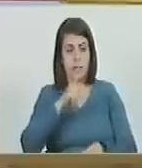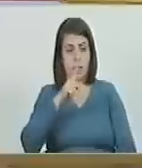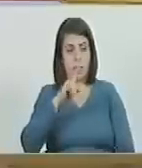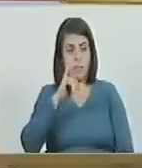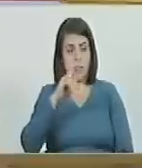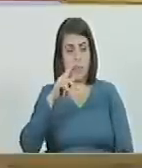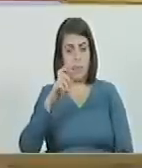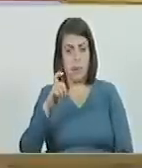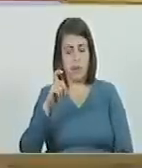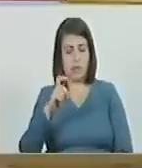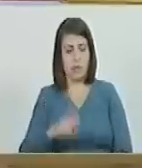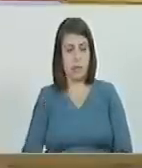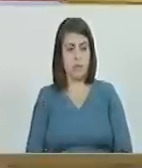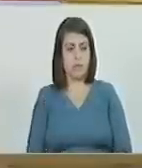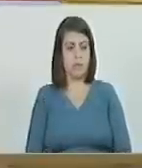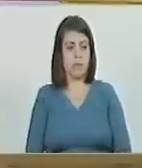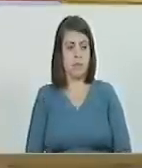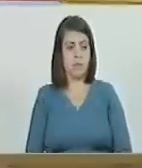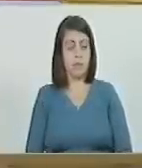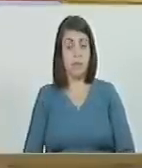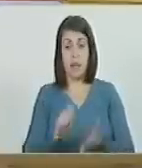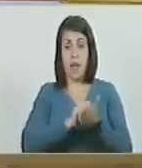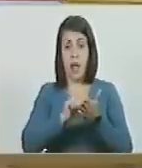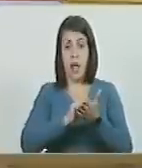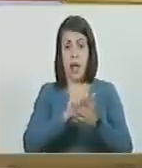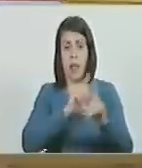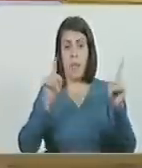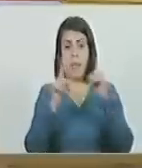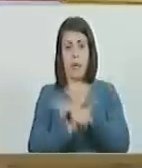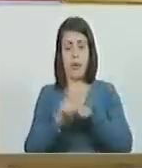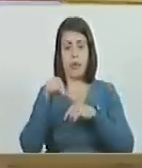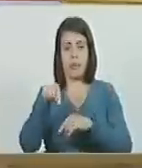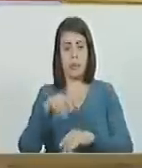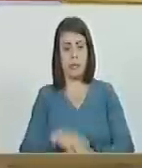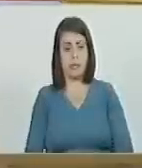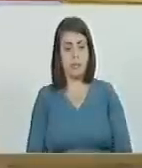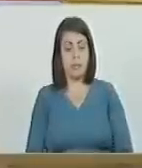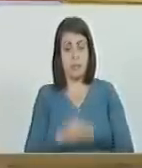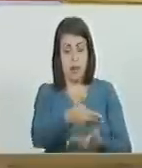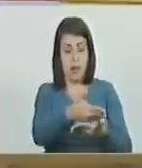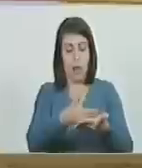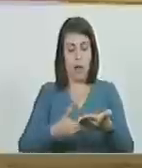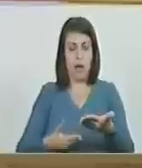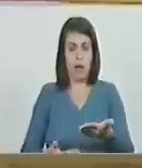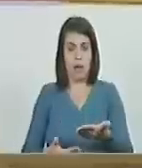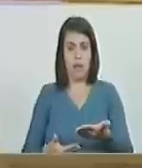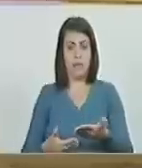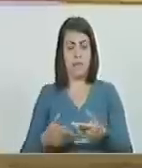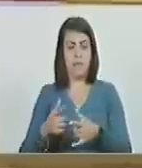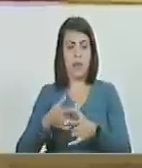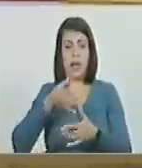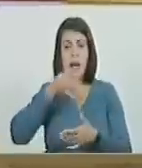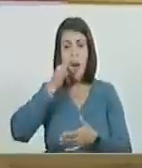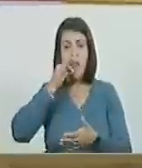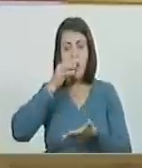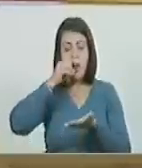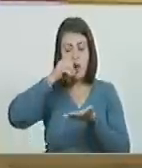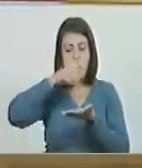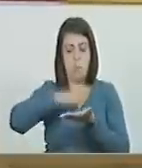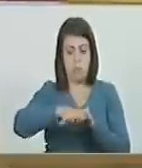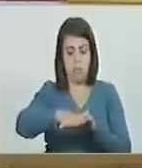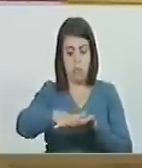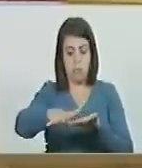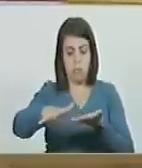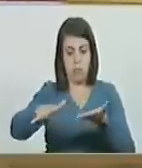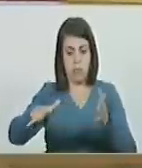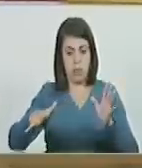Típex. Las enmiendas a las actas, los cafés derramados sobre las actas, se derramaba un café sobre